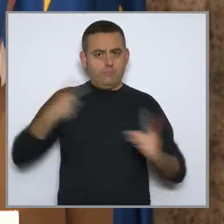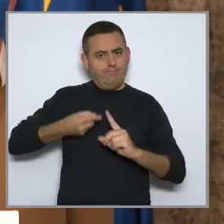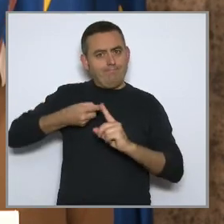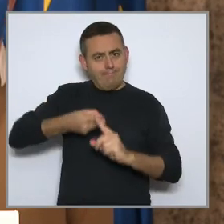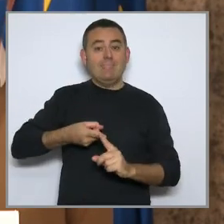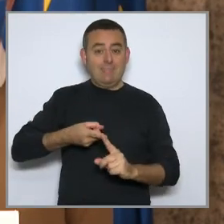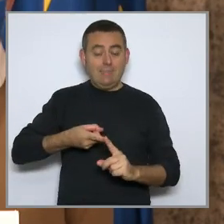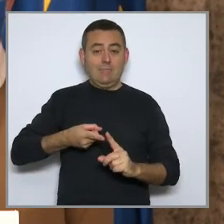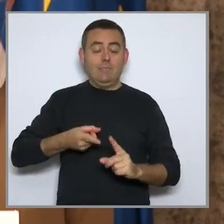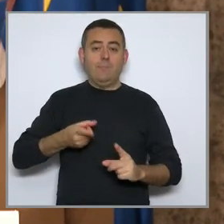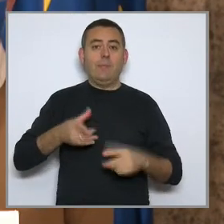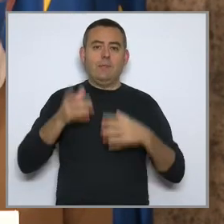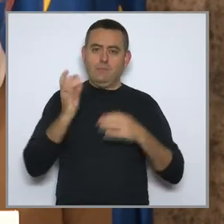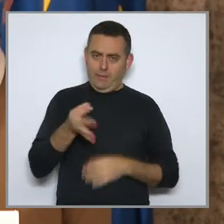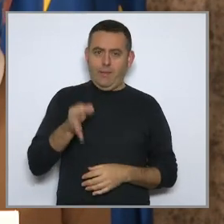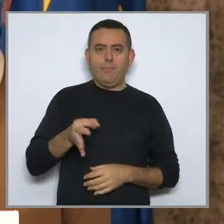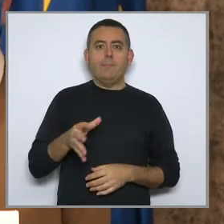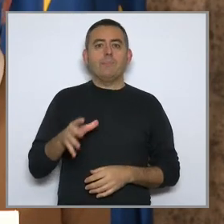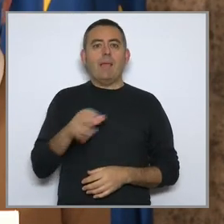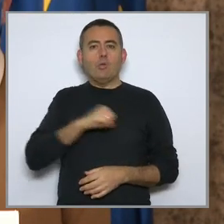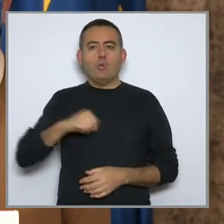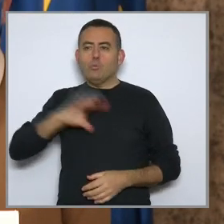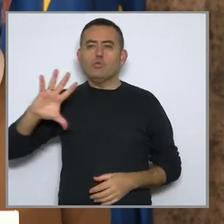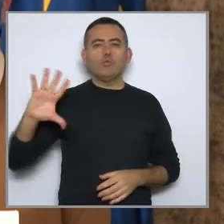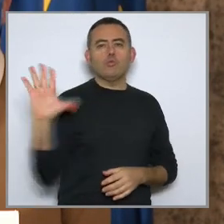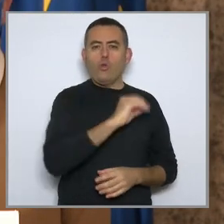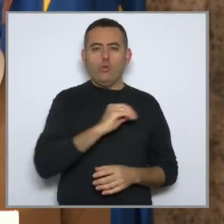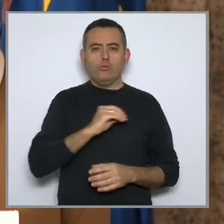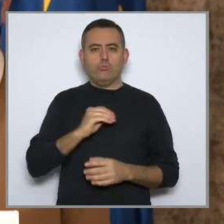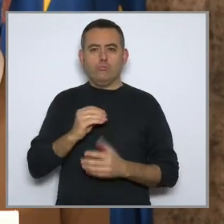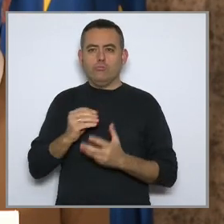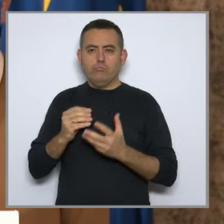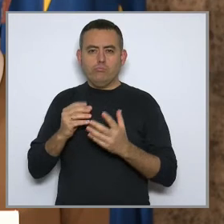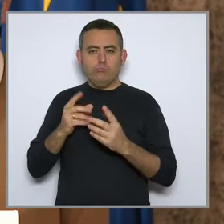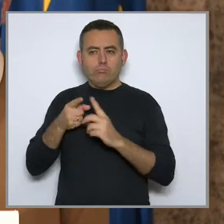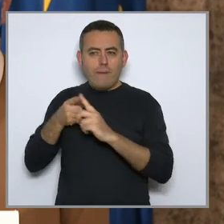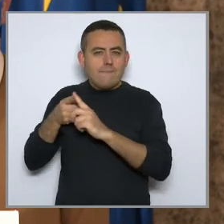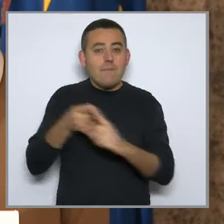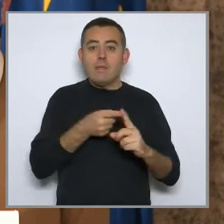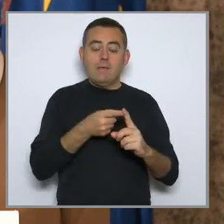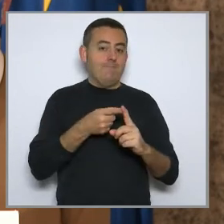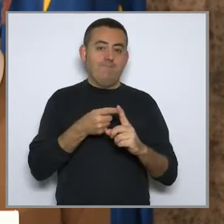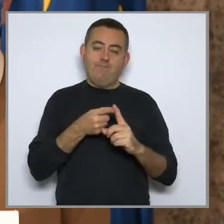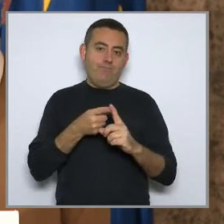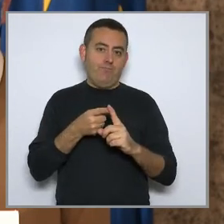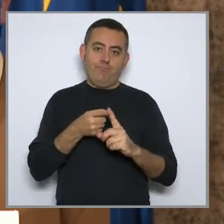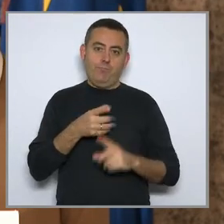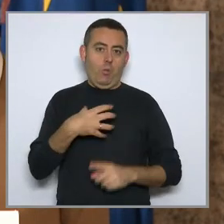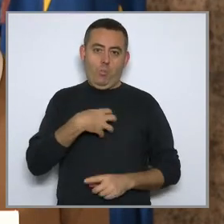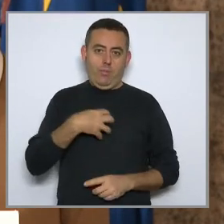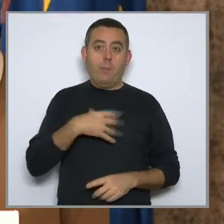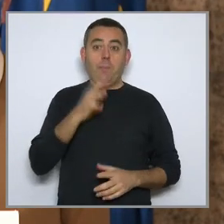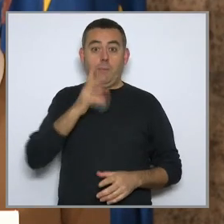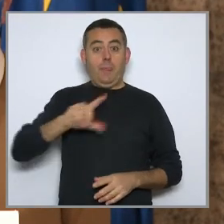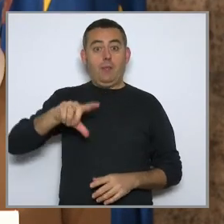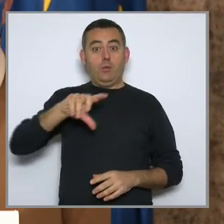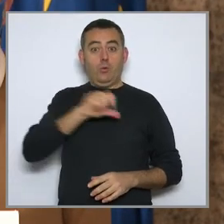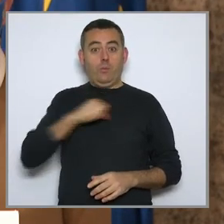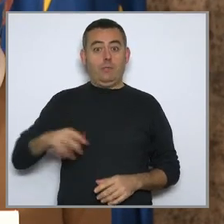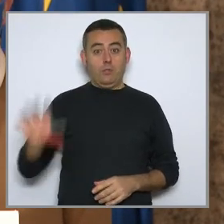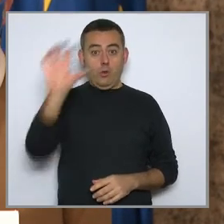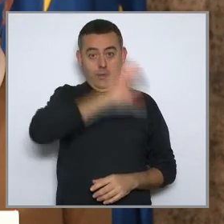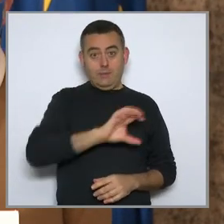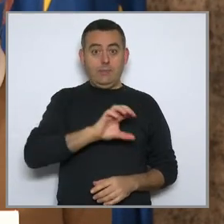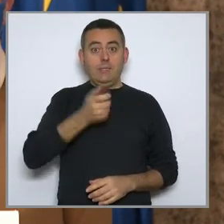pudimos llegar al conjunto de todos los autónomos, somos la comunidad con más ayudas a autónomos en España.